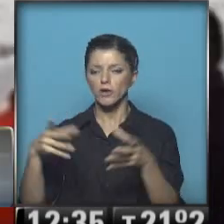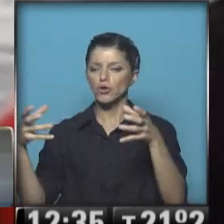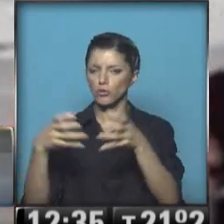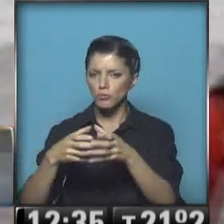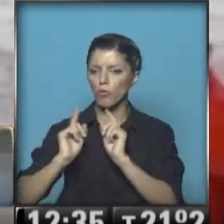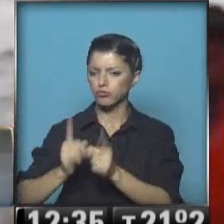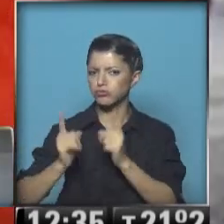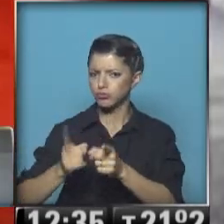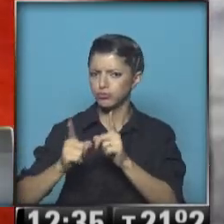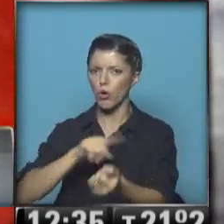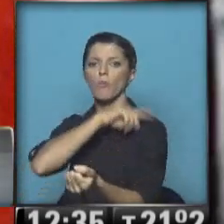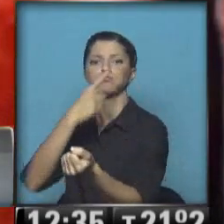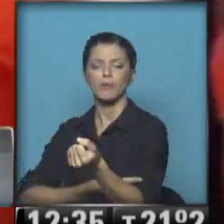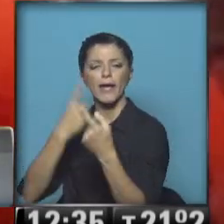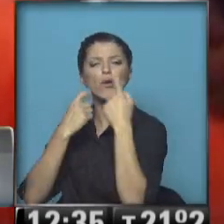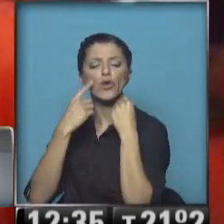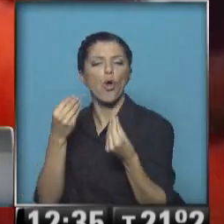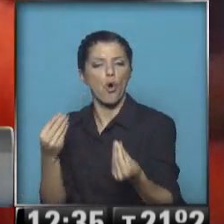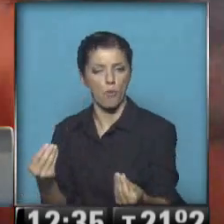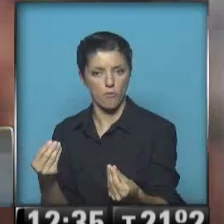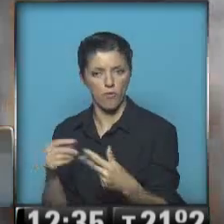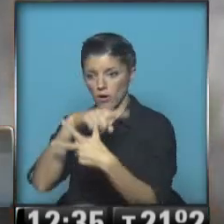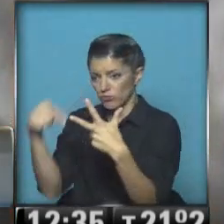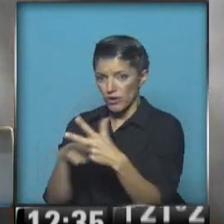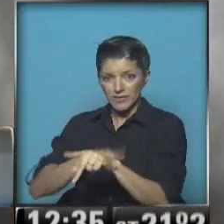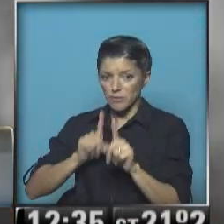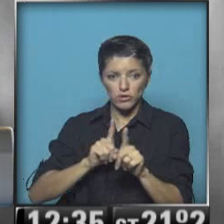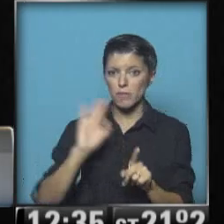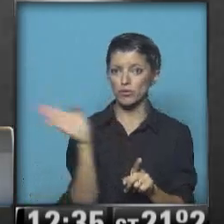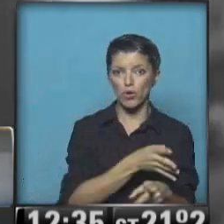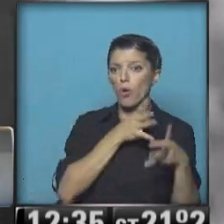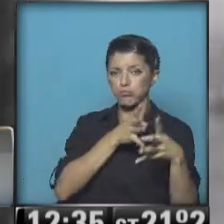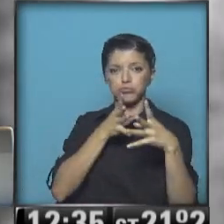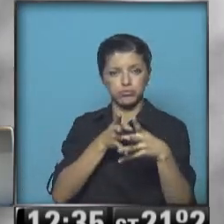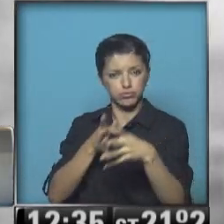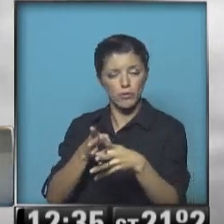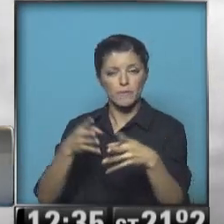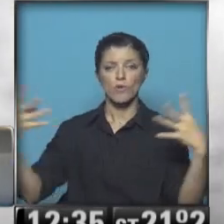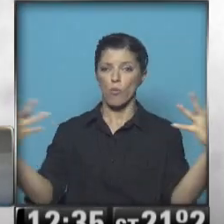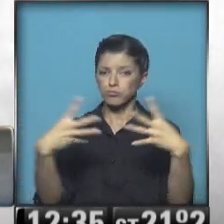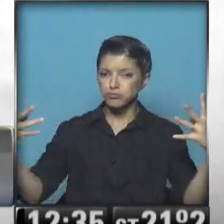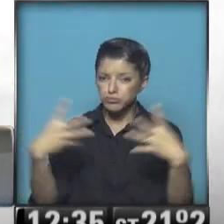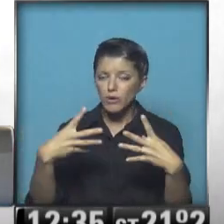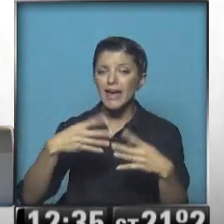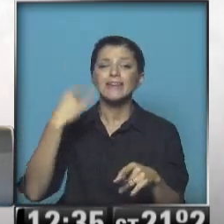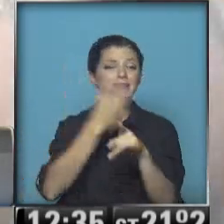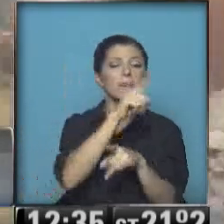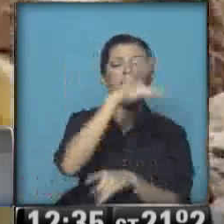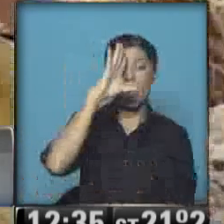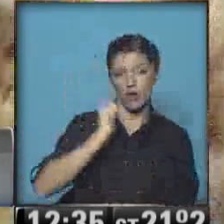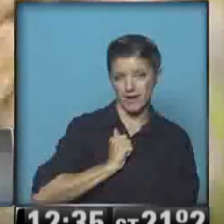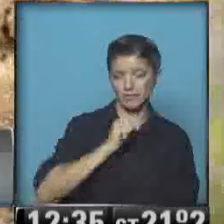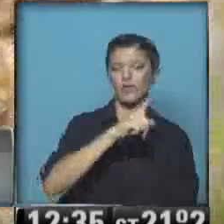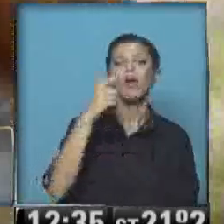sistemas de Mando y control a pesar de los permanentes bombardeos occidentales y de enfrentar simultáneamente a los ejércitos de los